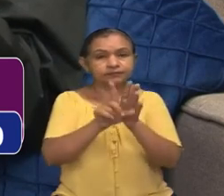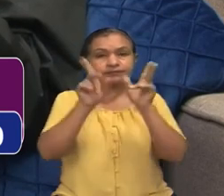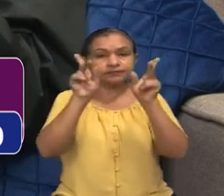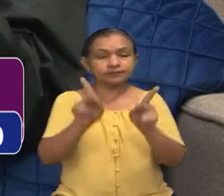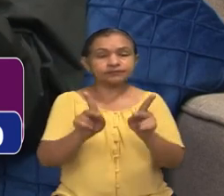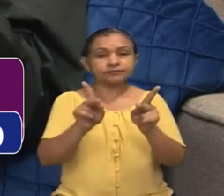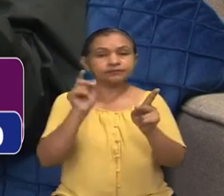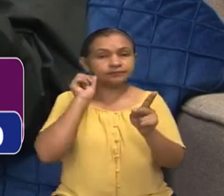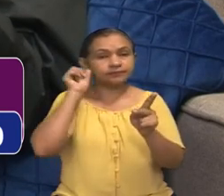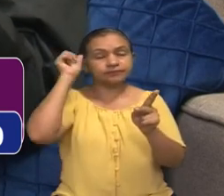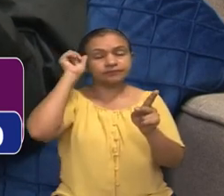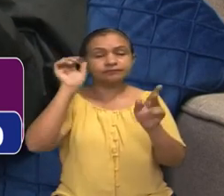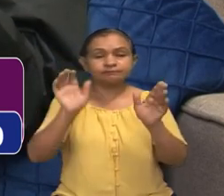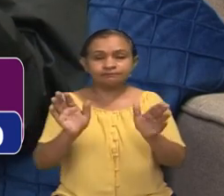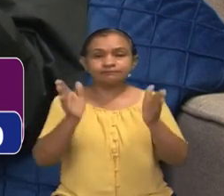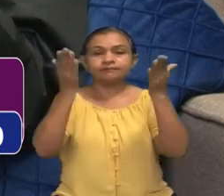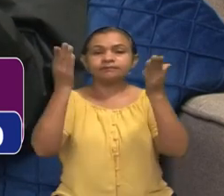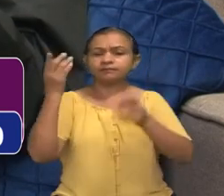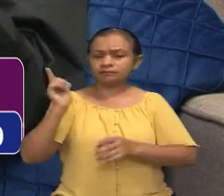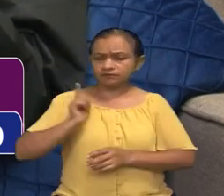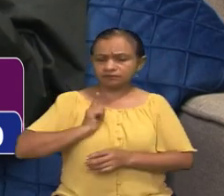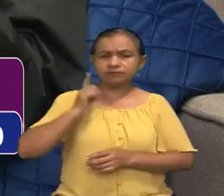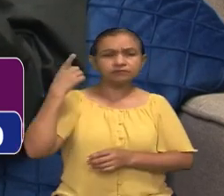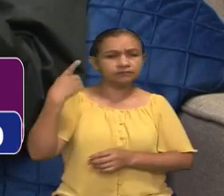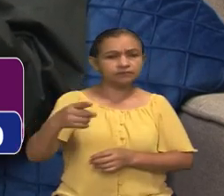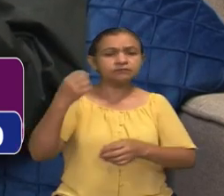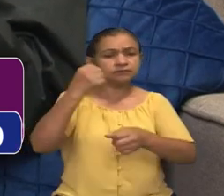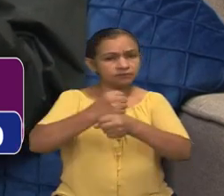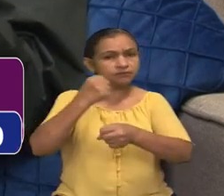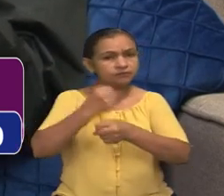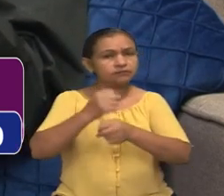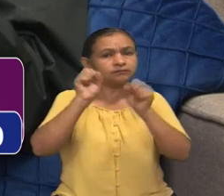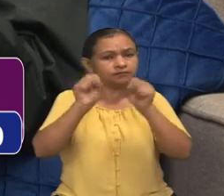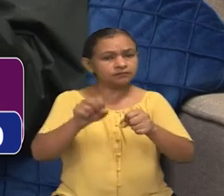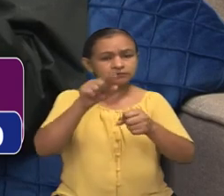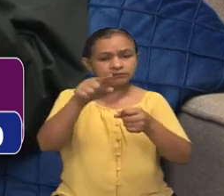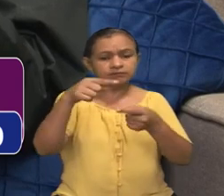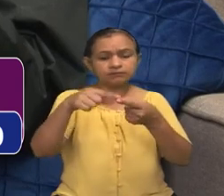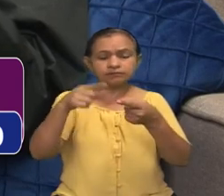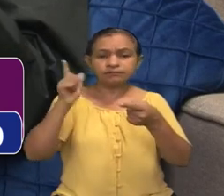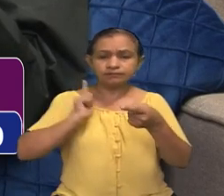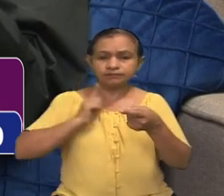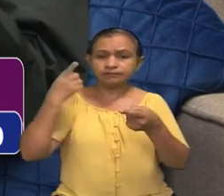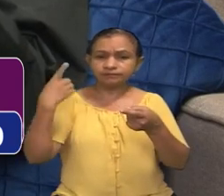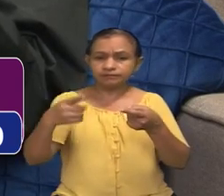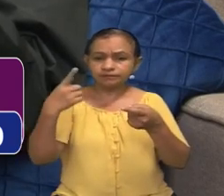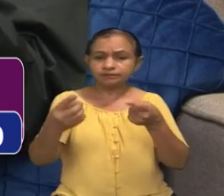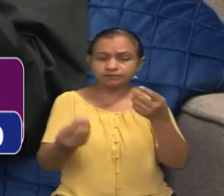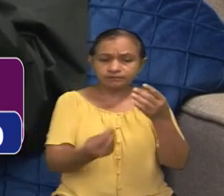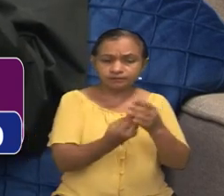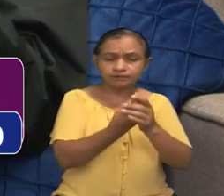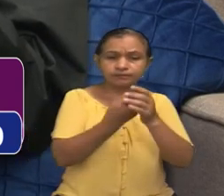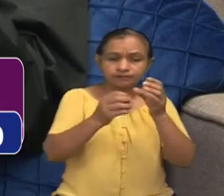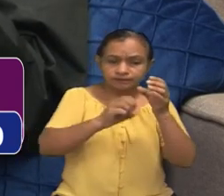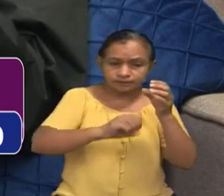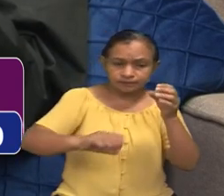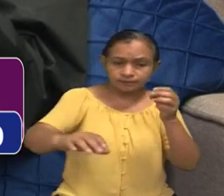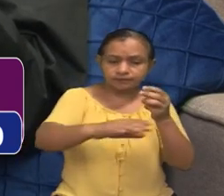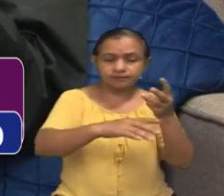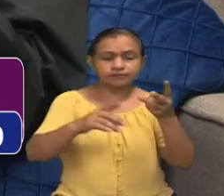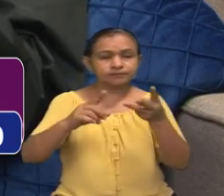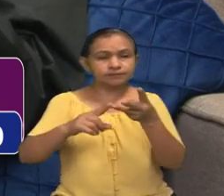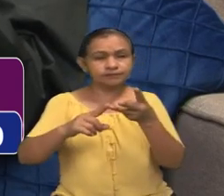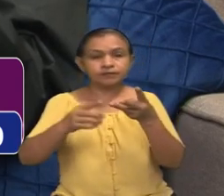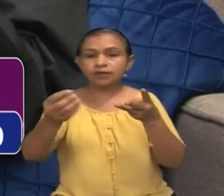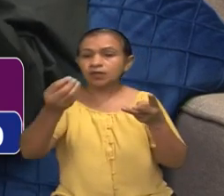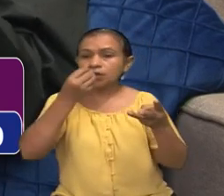personas adultas mayores tienen derecho al trabajo, tienen derecho a la inclusión social, tienen derecho a